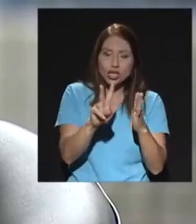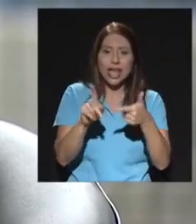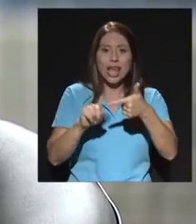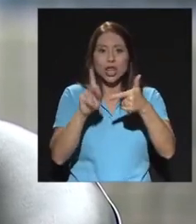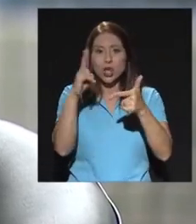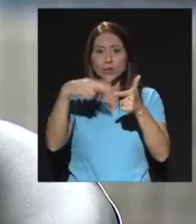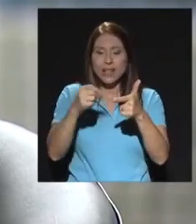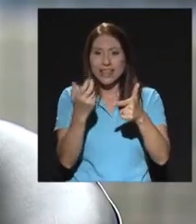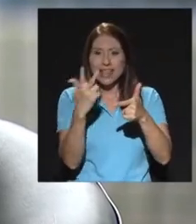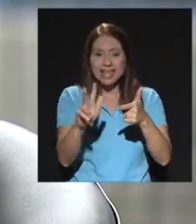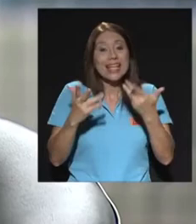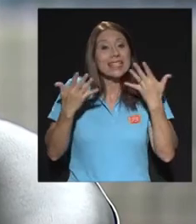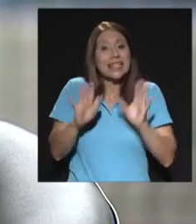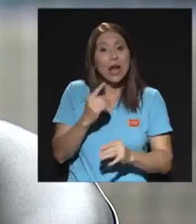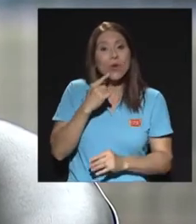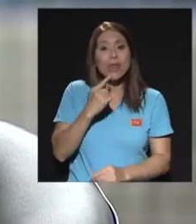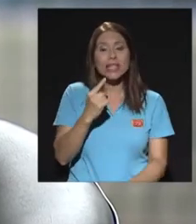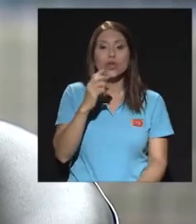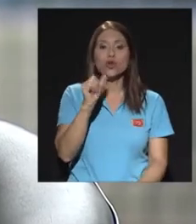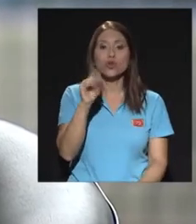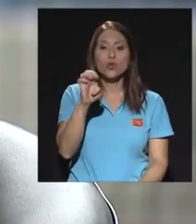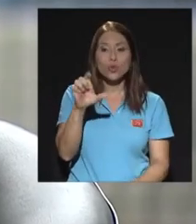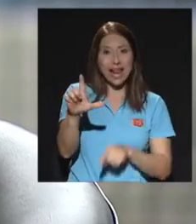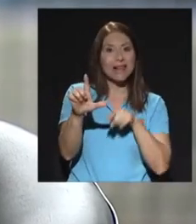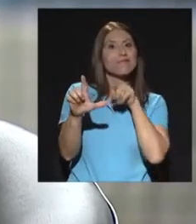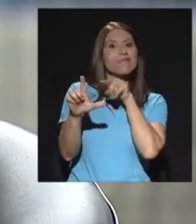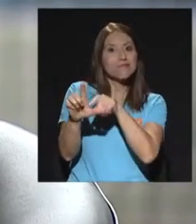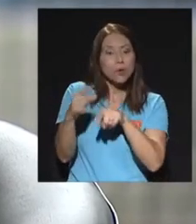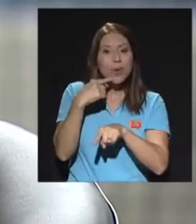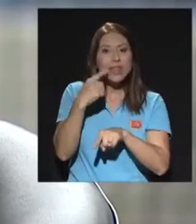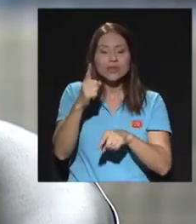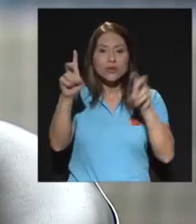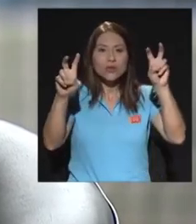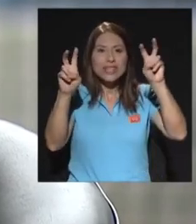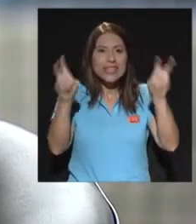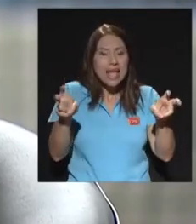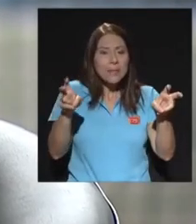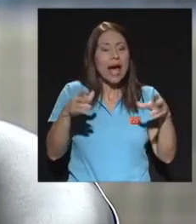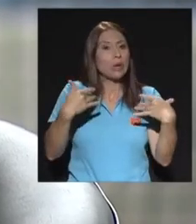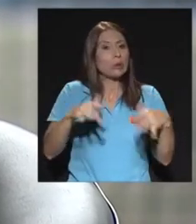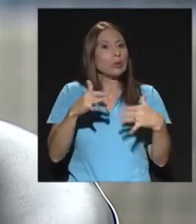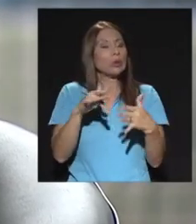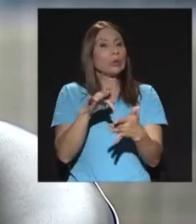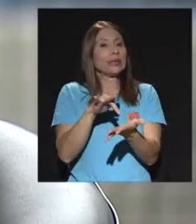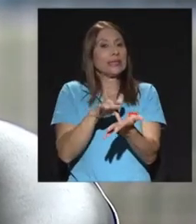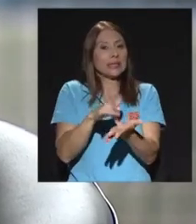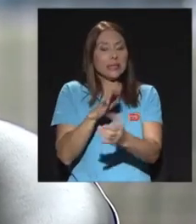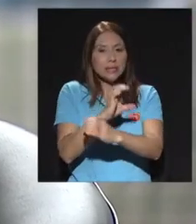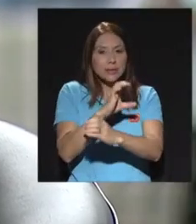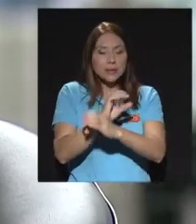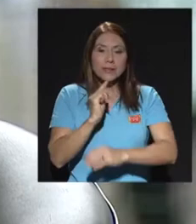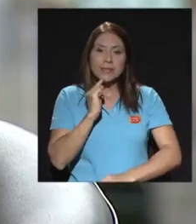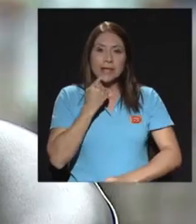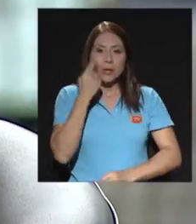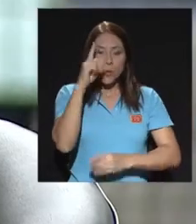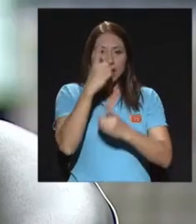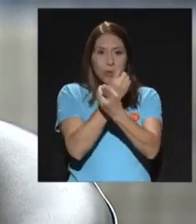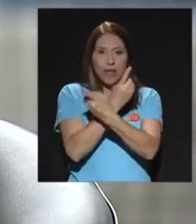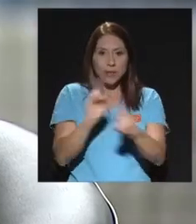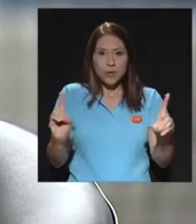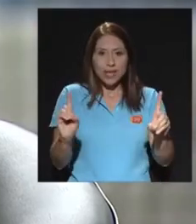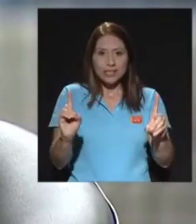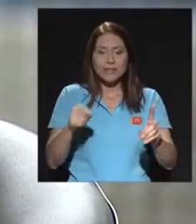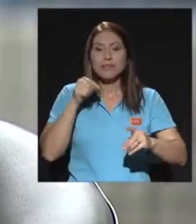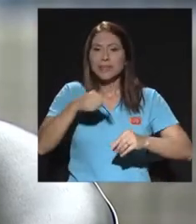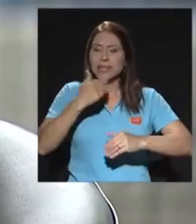ha dicho la SUTEL, y lo ha dicho la SUTEL en un tema que es absolutamente sensible y serio para una democracia, y es